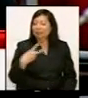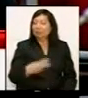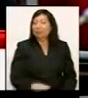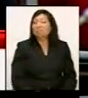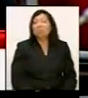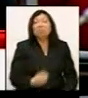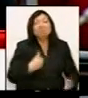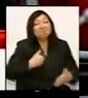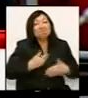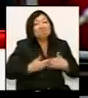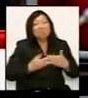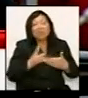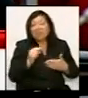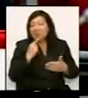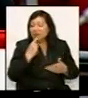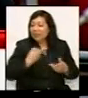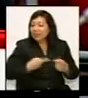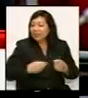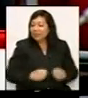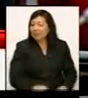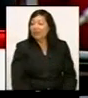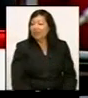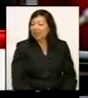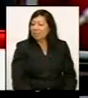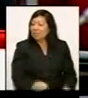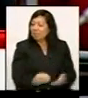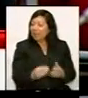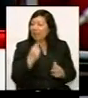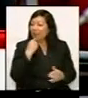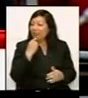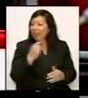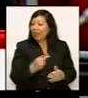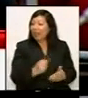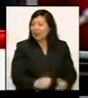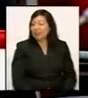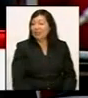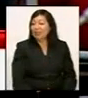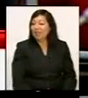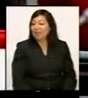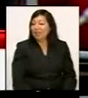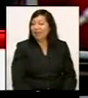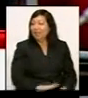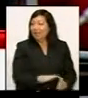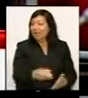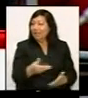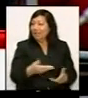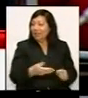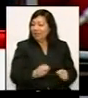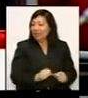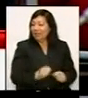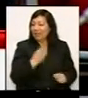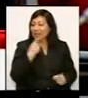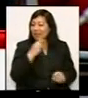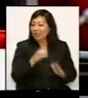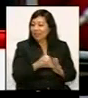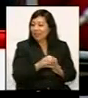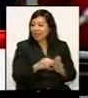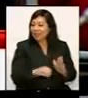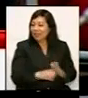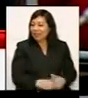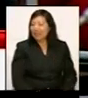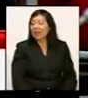como consecuencia de no haberse acreditado los fundamentos de la denuncia, estamos proponiendo el archivo de la presente denuncia